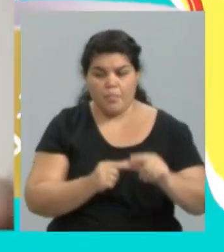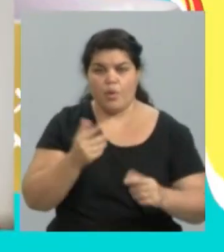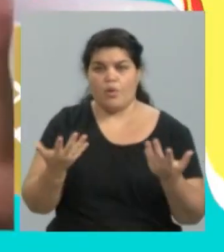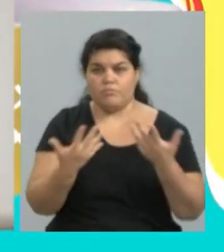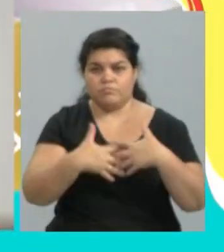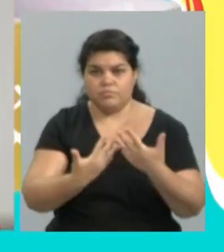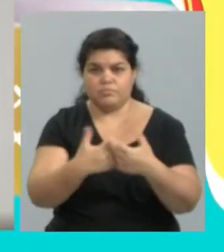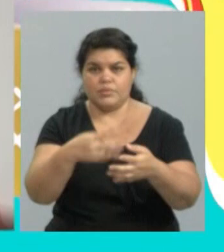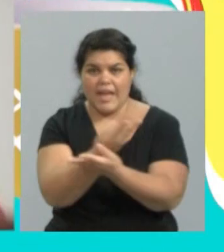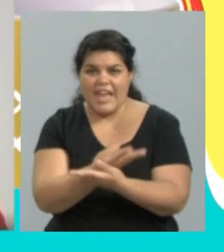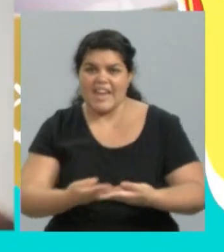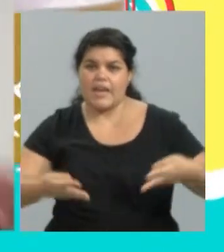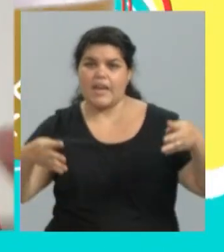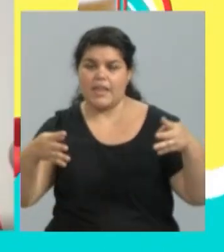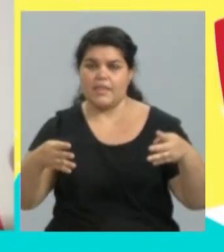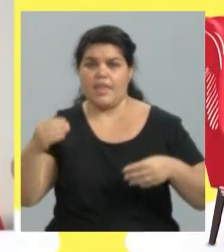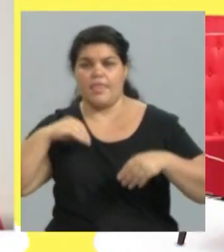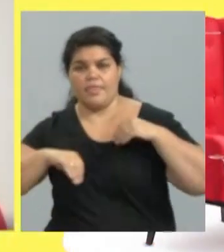así cositas con las trabas